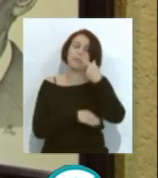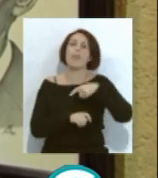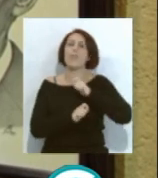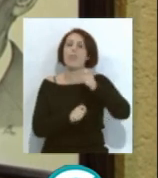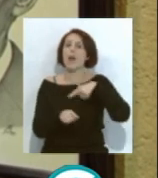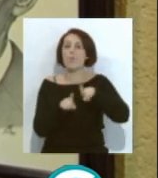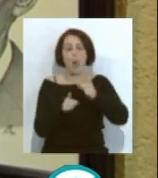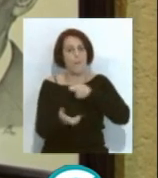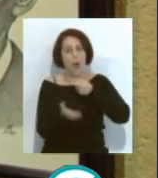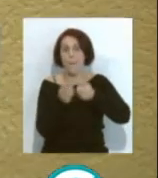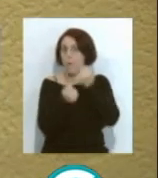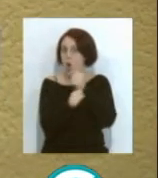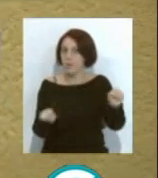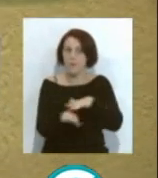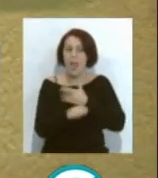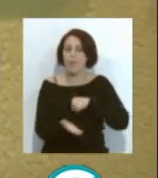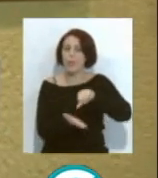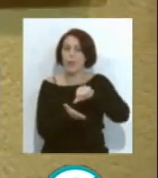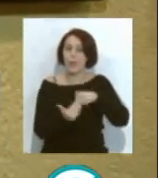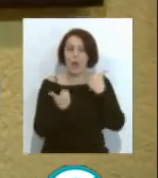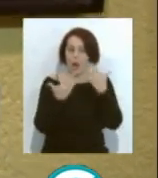impagable legado para la ciudad y